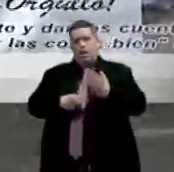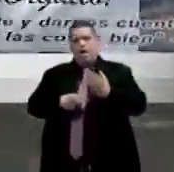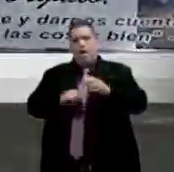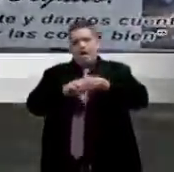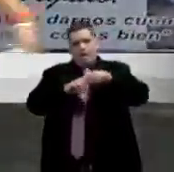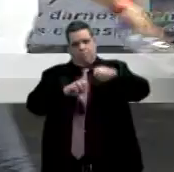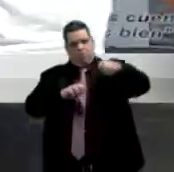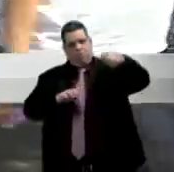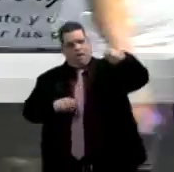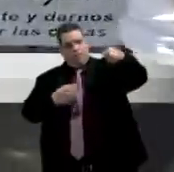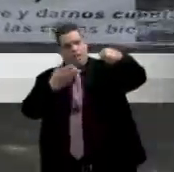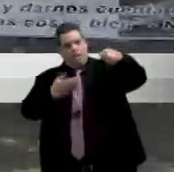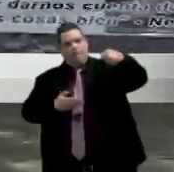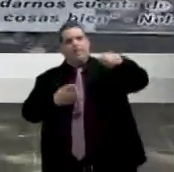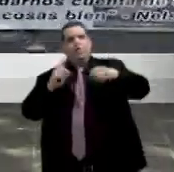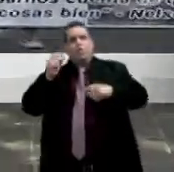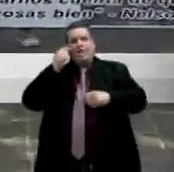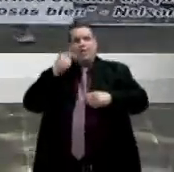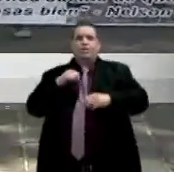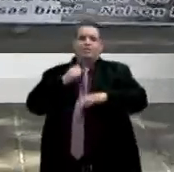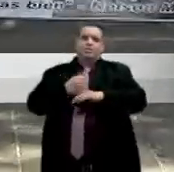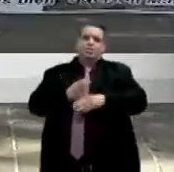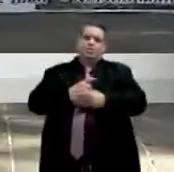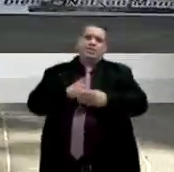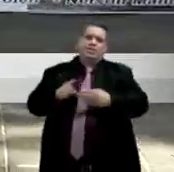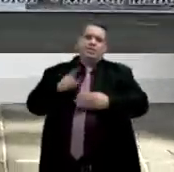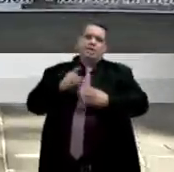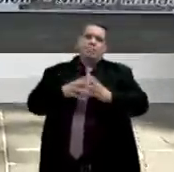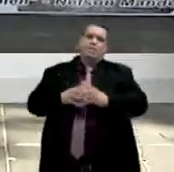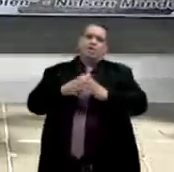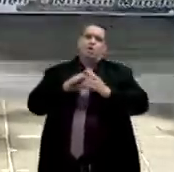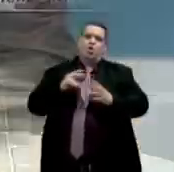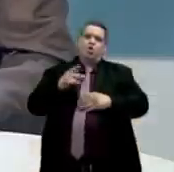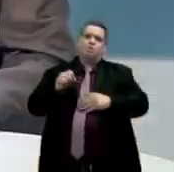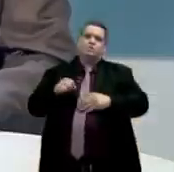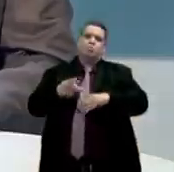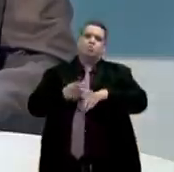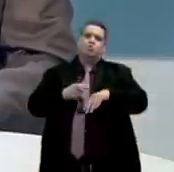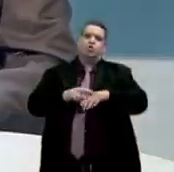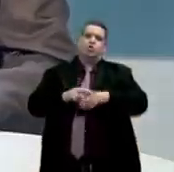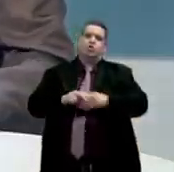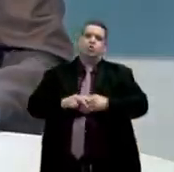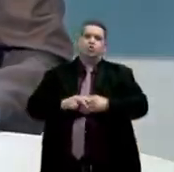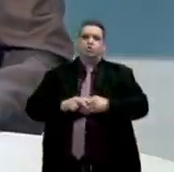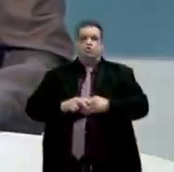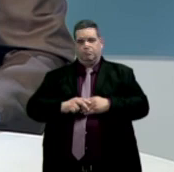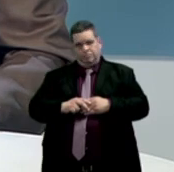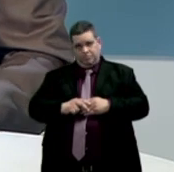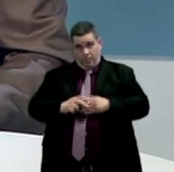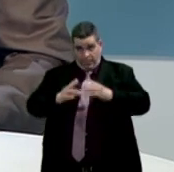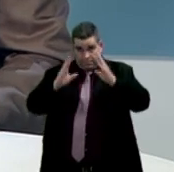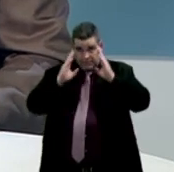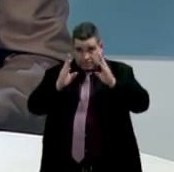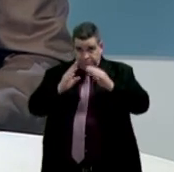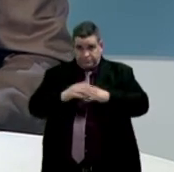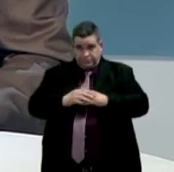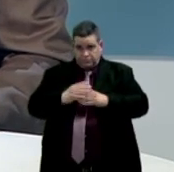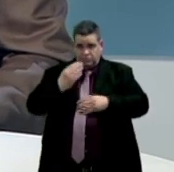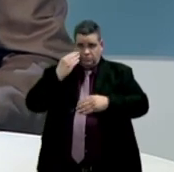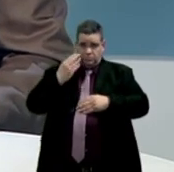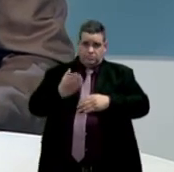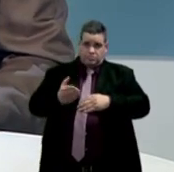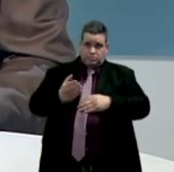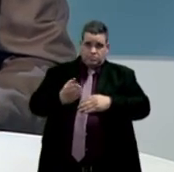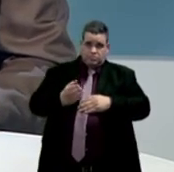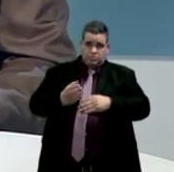a la proclama del gobernador sobre la Semana de AmeriCorps en Puerto Rico. Y preste atención, ¿sabía usted que el